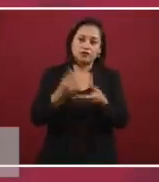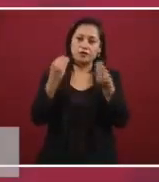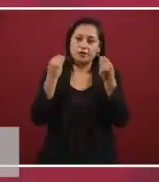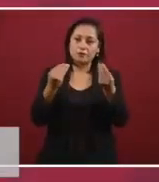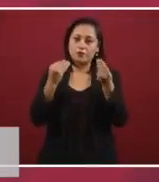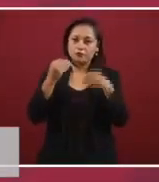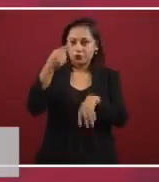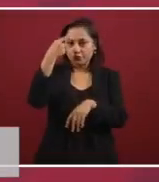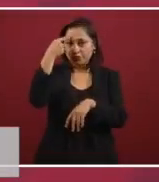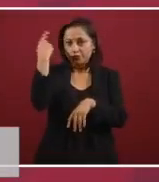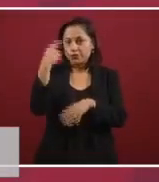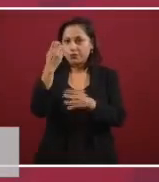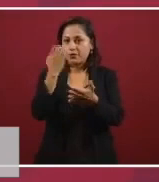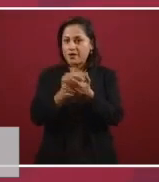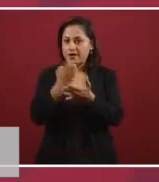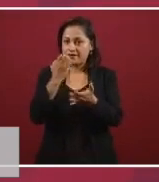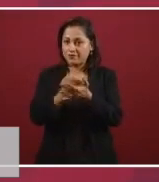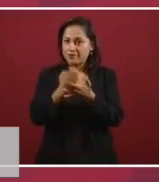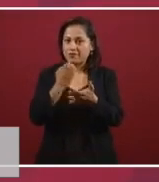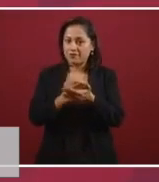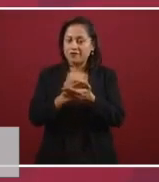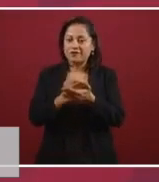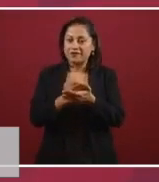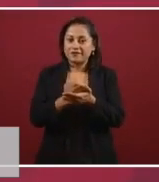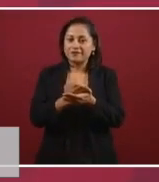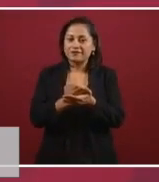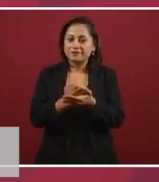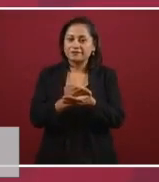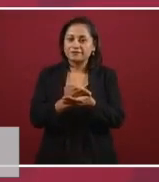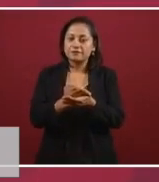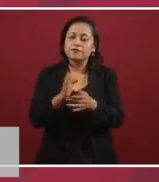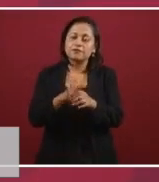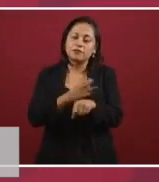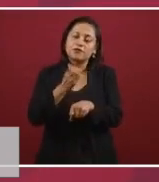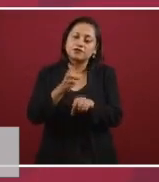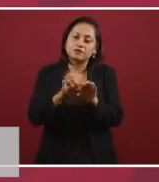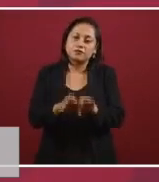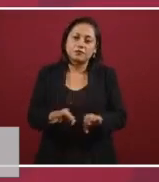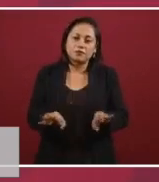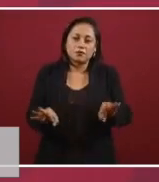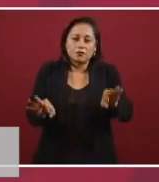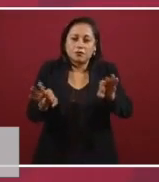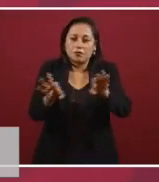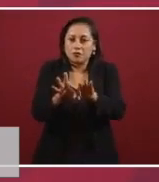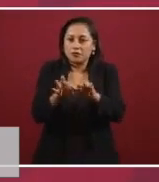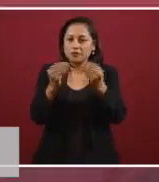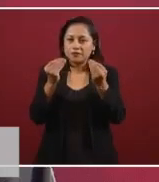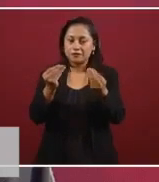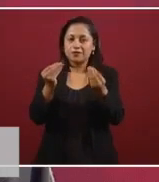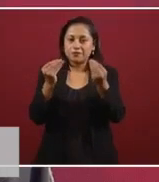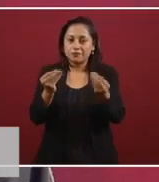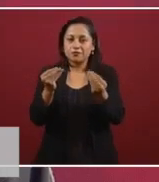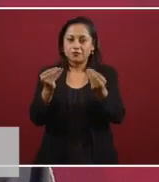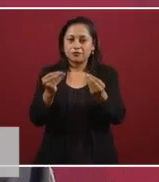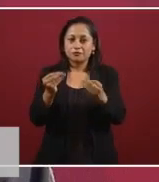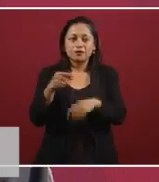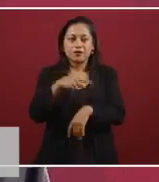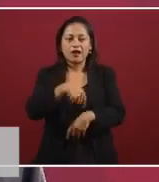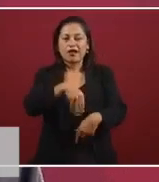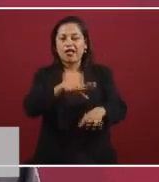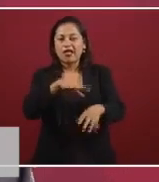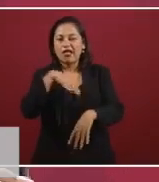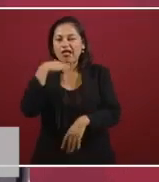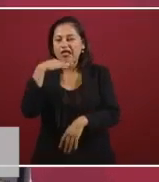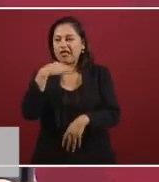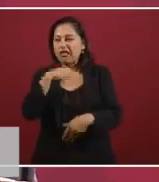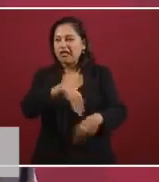Entonces, sí es importante no permitir a nadie actos de corrupción. O sea,